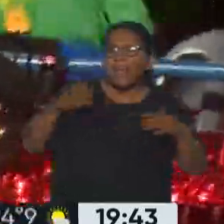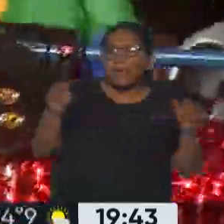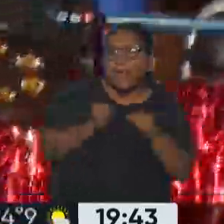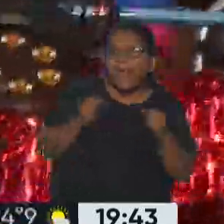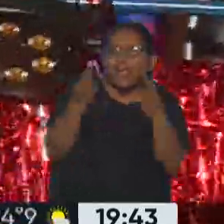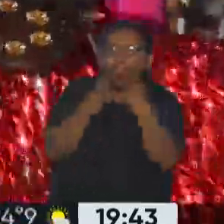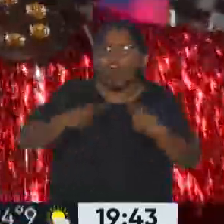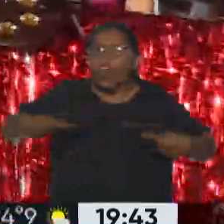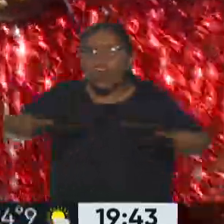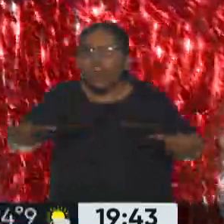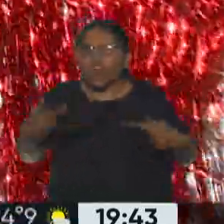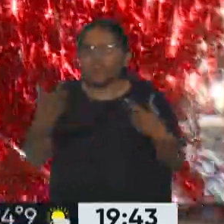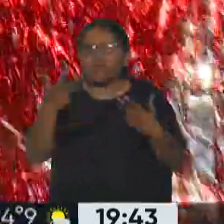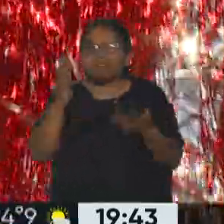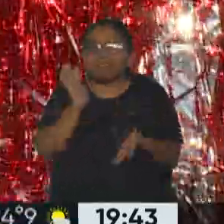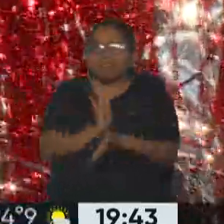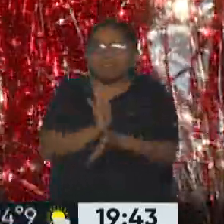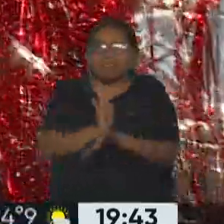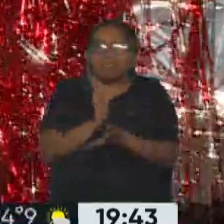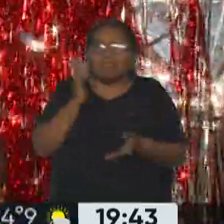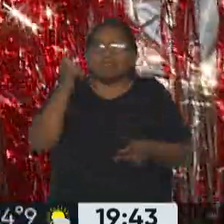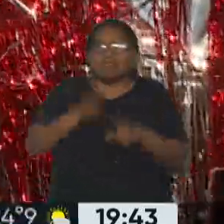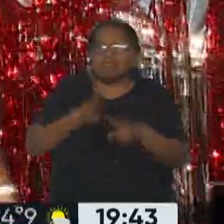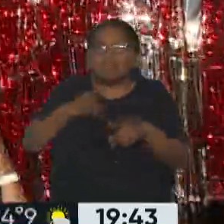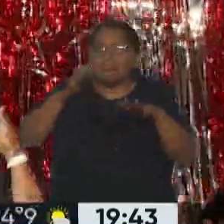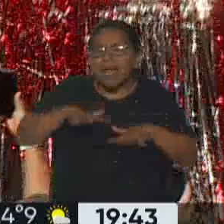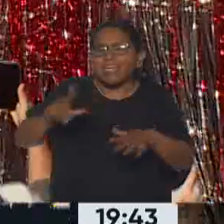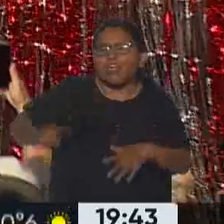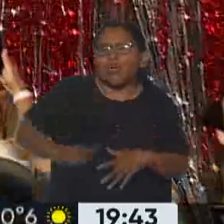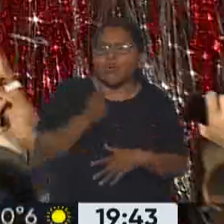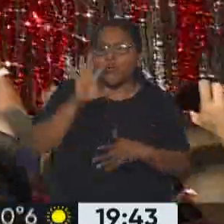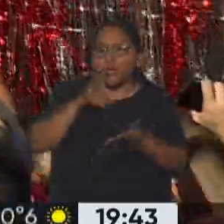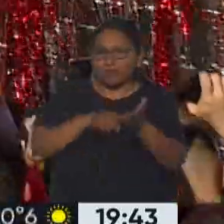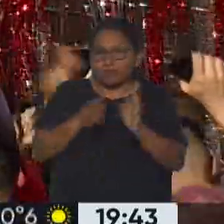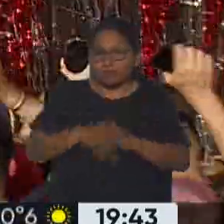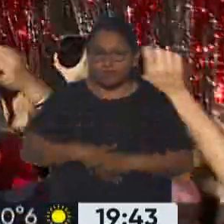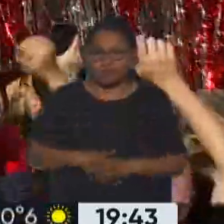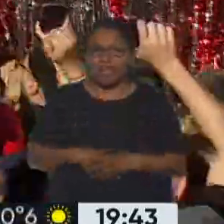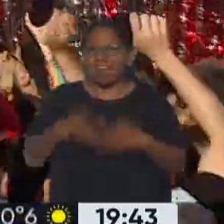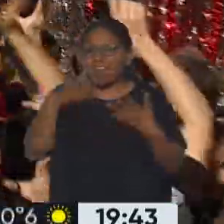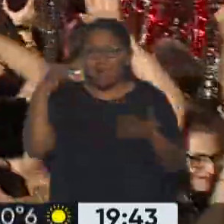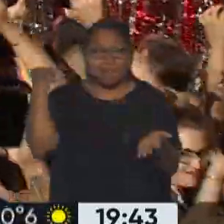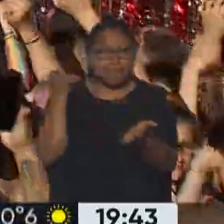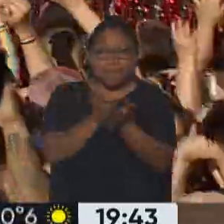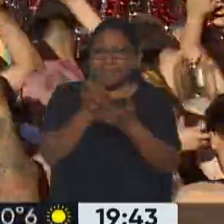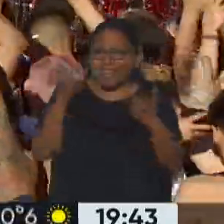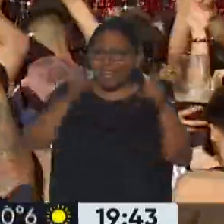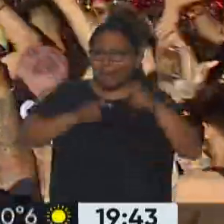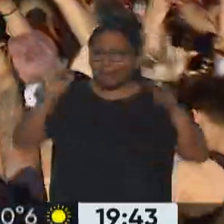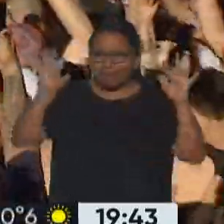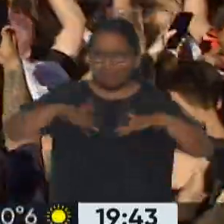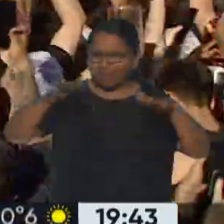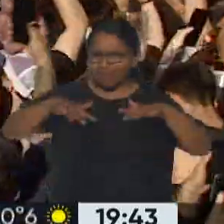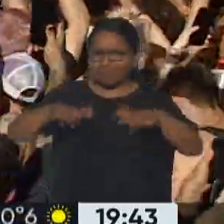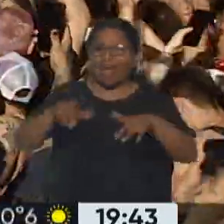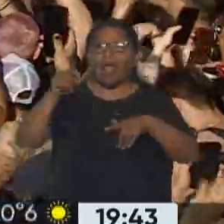color de lo que significa siempre la Marcha del Orgullo en la ciudad de Buenos Aires. Impactante, verdaderamente, la cantidad de gente. Ahora ya